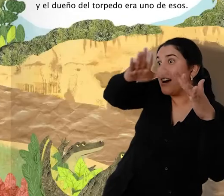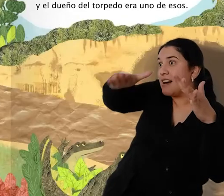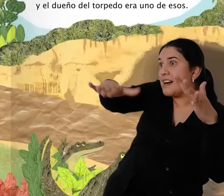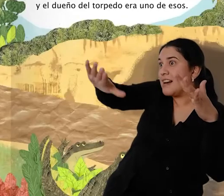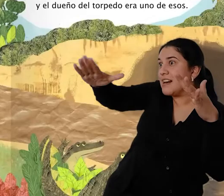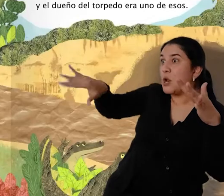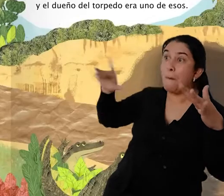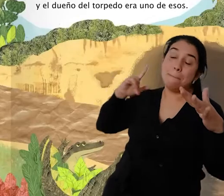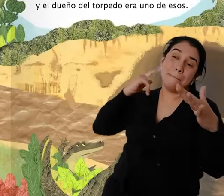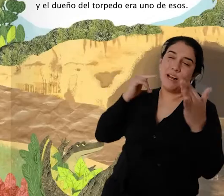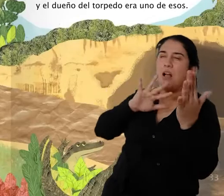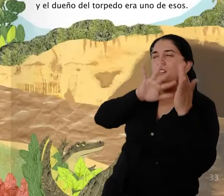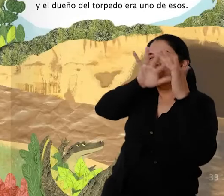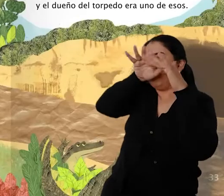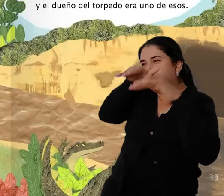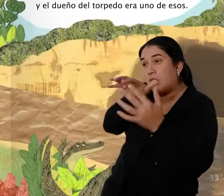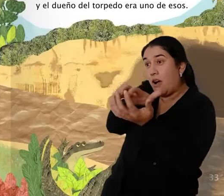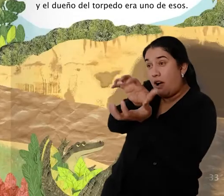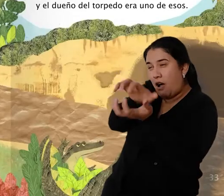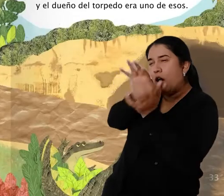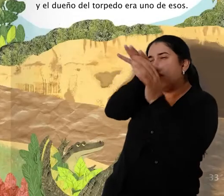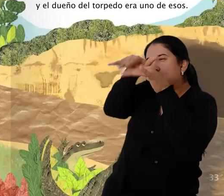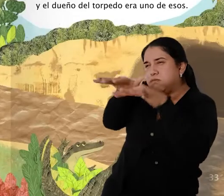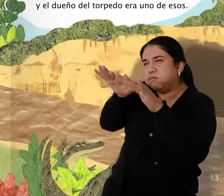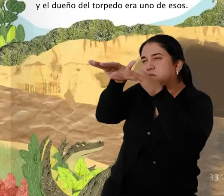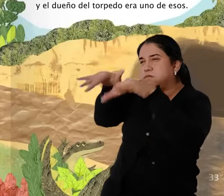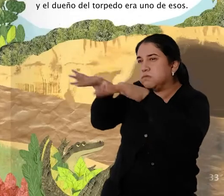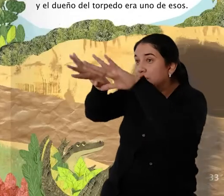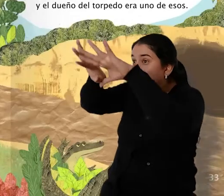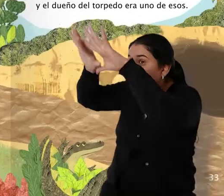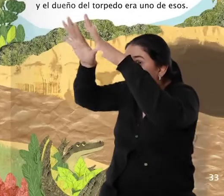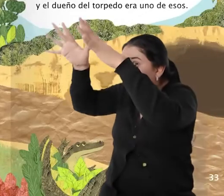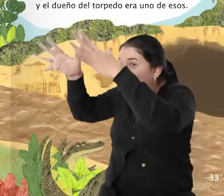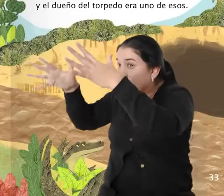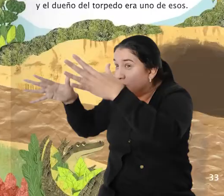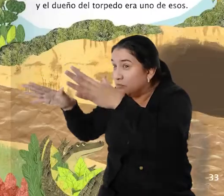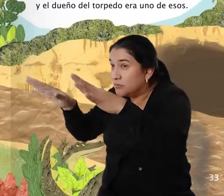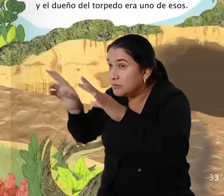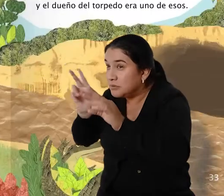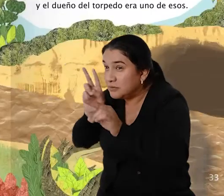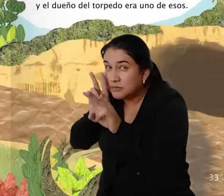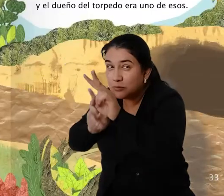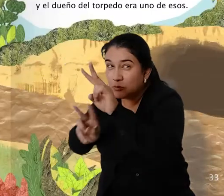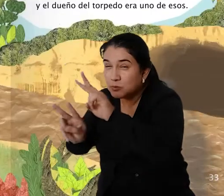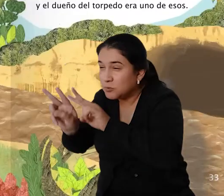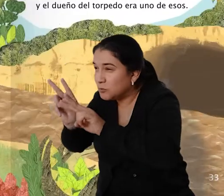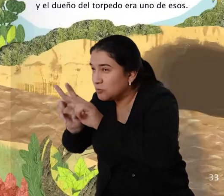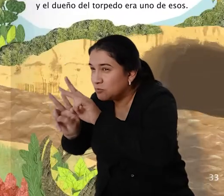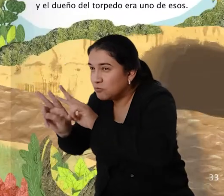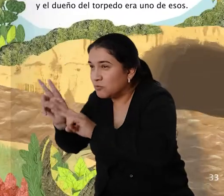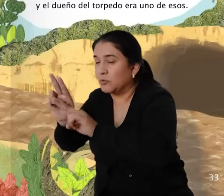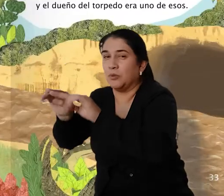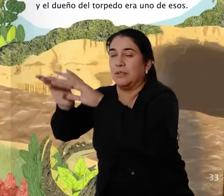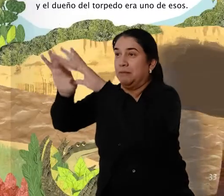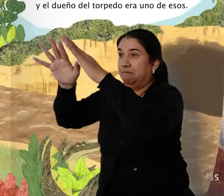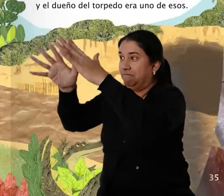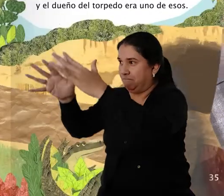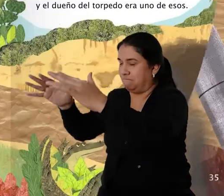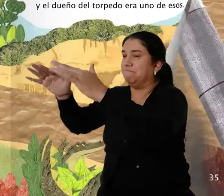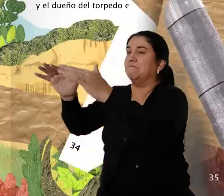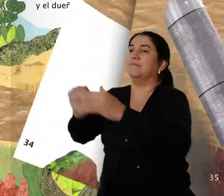torpedo. Hay surubíes que tienen hasta 2 metros de largo, y el dueño del torpedo era uno de esos.